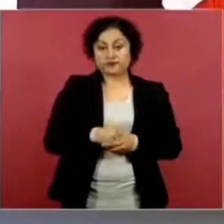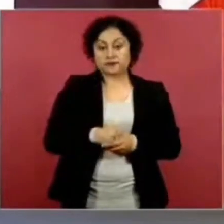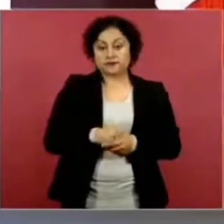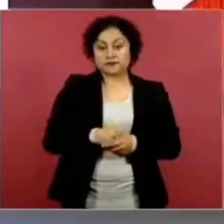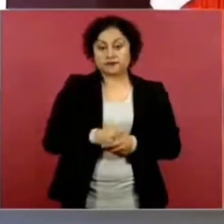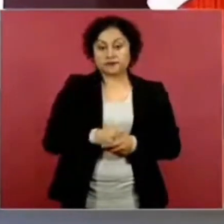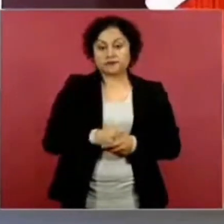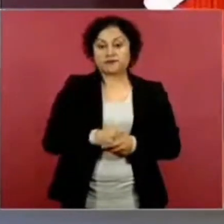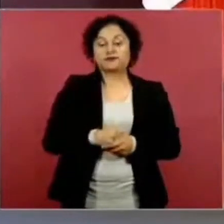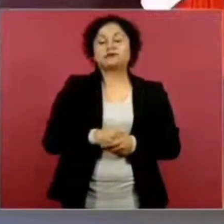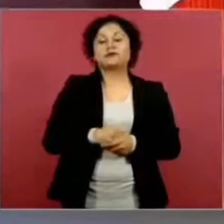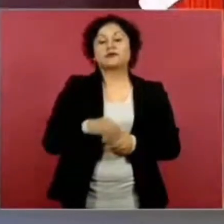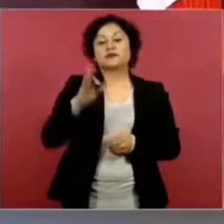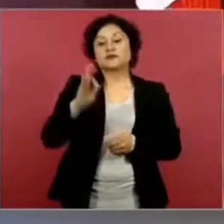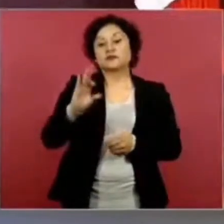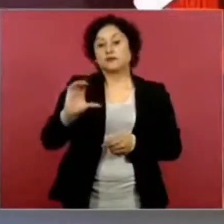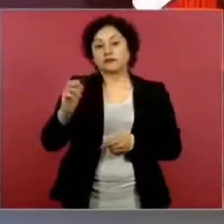Calderón